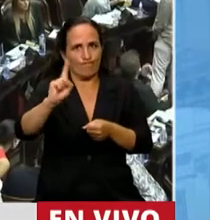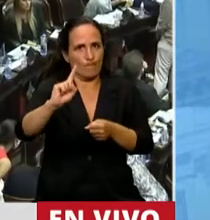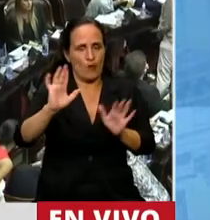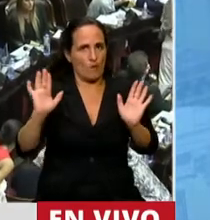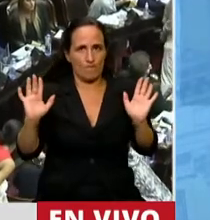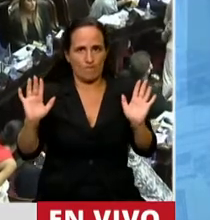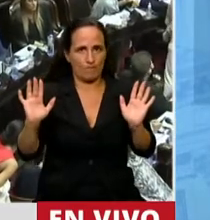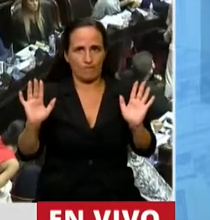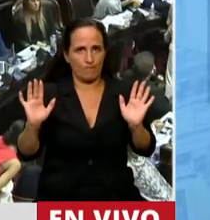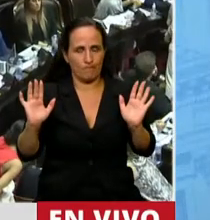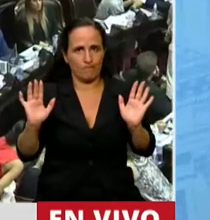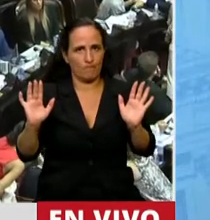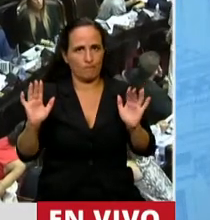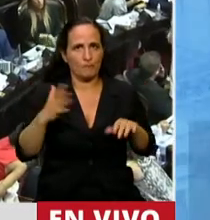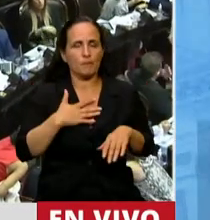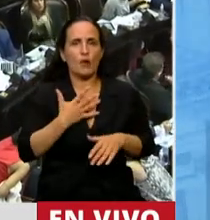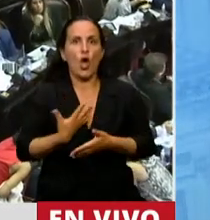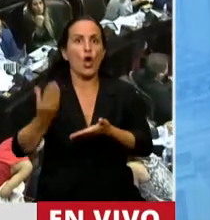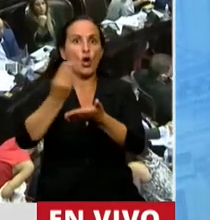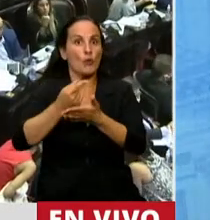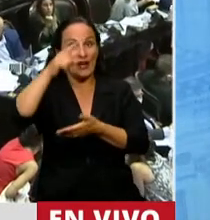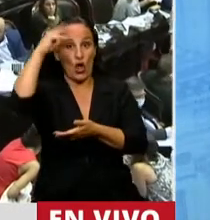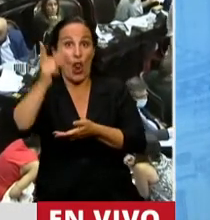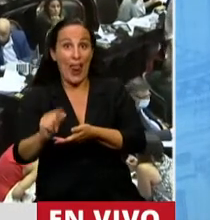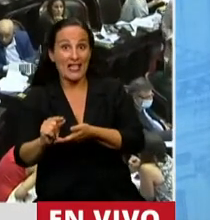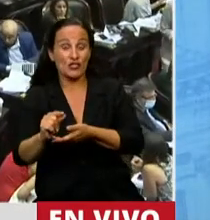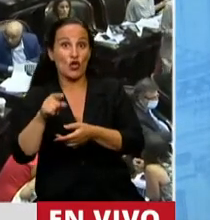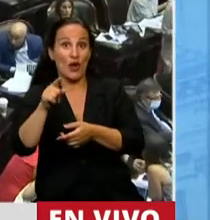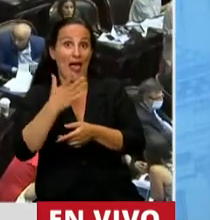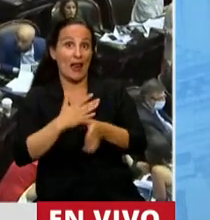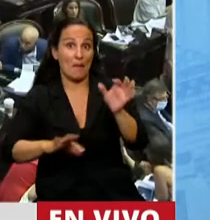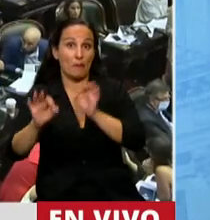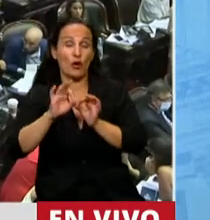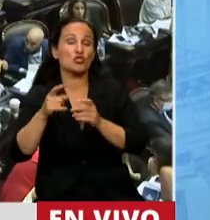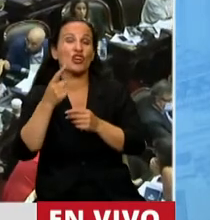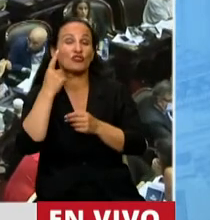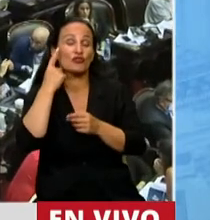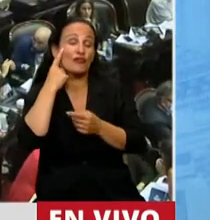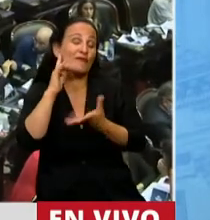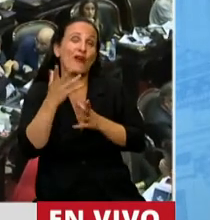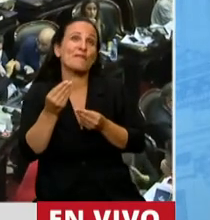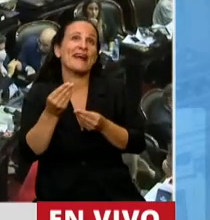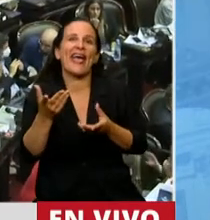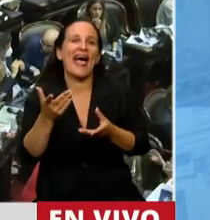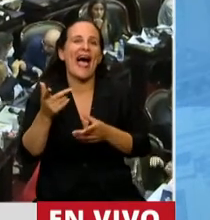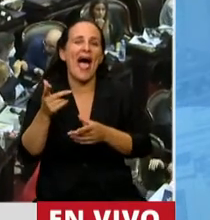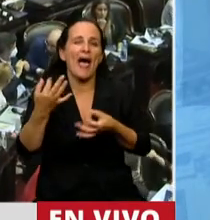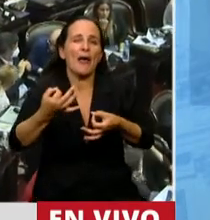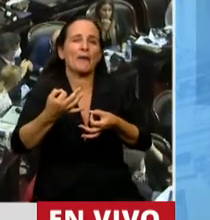percepción que tenemos desde el gobierno nacional y de nuestros proyectos exitosos es cuando nos condiciona